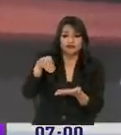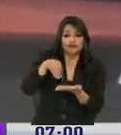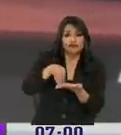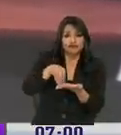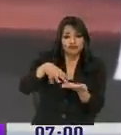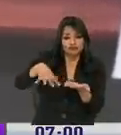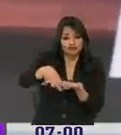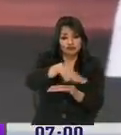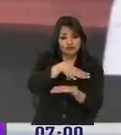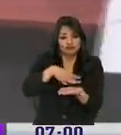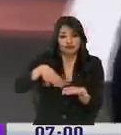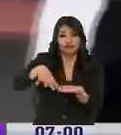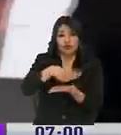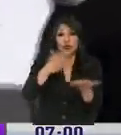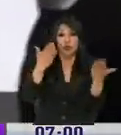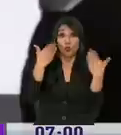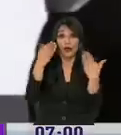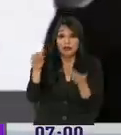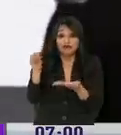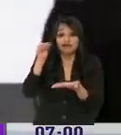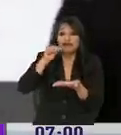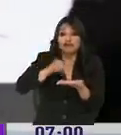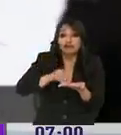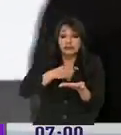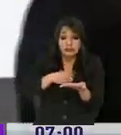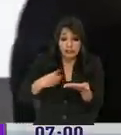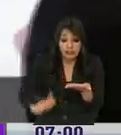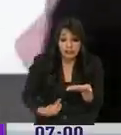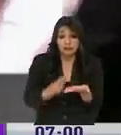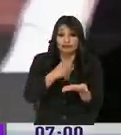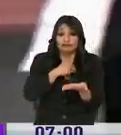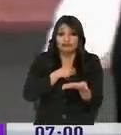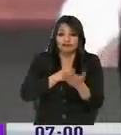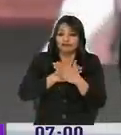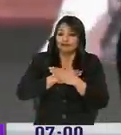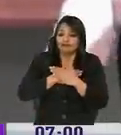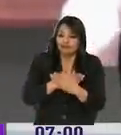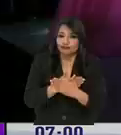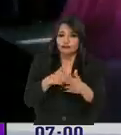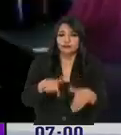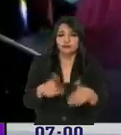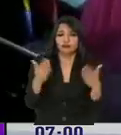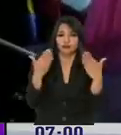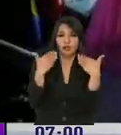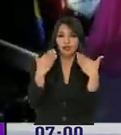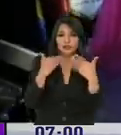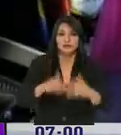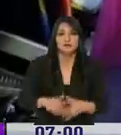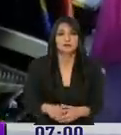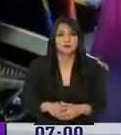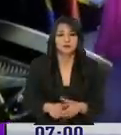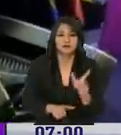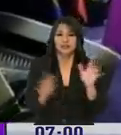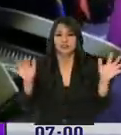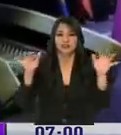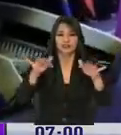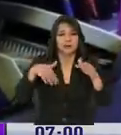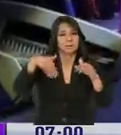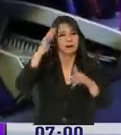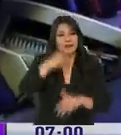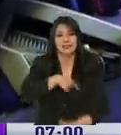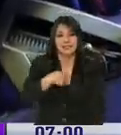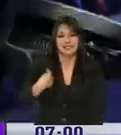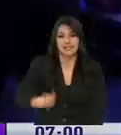en el corazón de Guayaquil, el barrio chino en el corazón de Guayaquil. Los presentes, en su mayoría de la República de